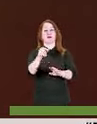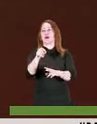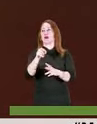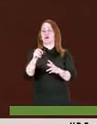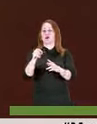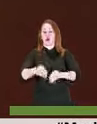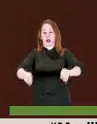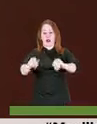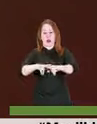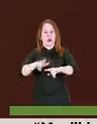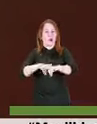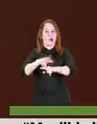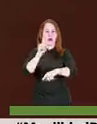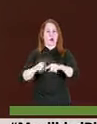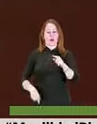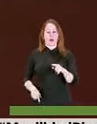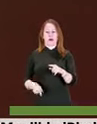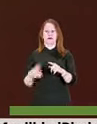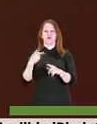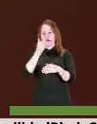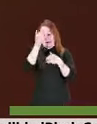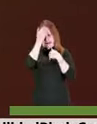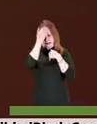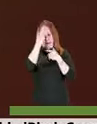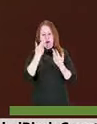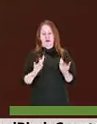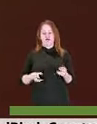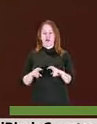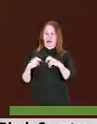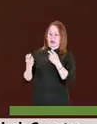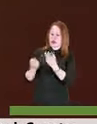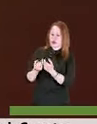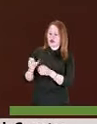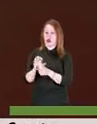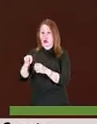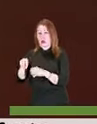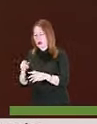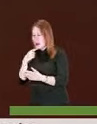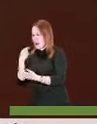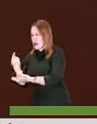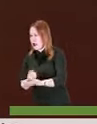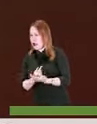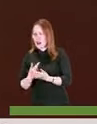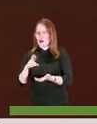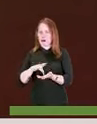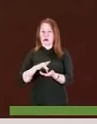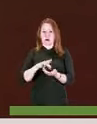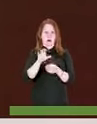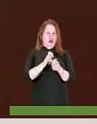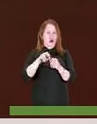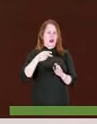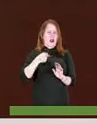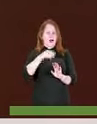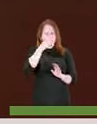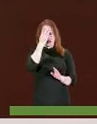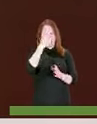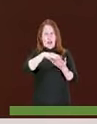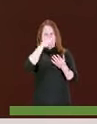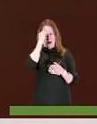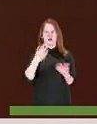natural. Nosotros, conscientes de eso, nos sentamos con los ciudadanos en un ejercicio de participación ciudadana, que además es algo que hemos aprendido a hacer de manera